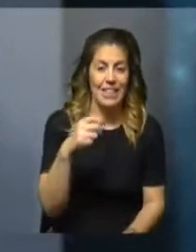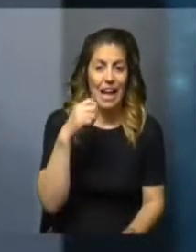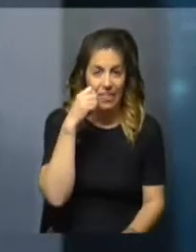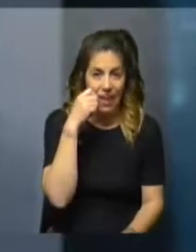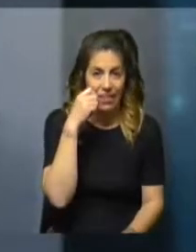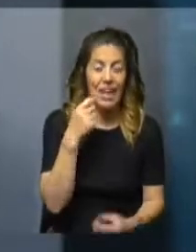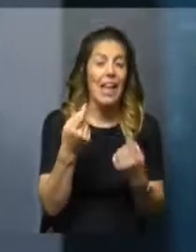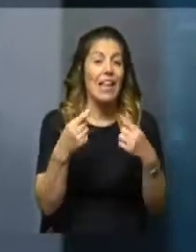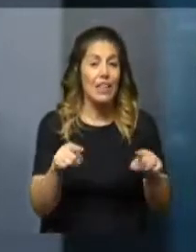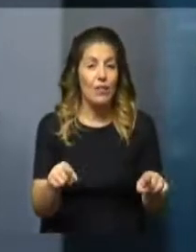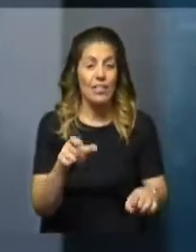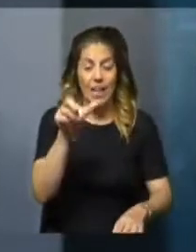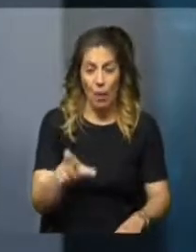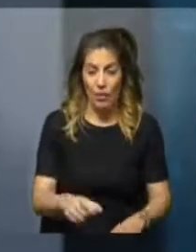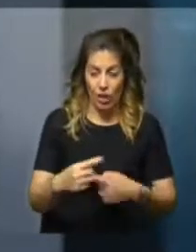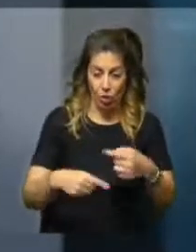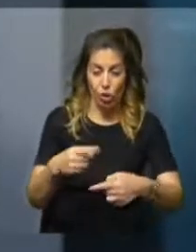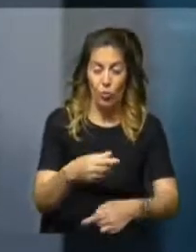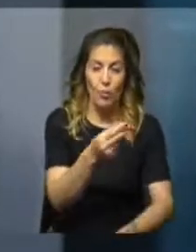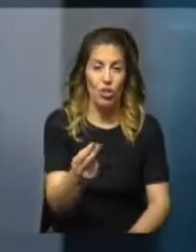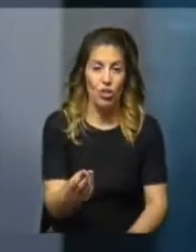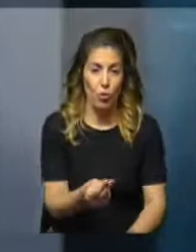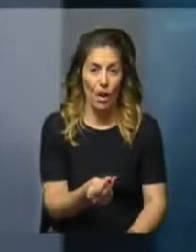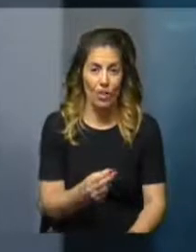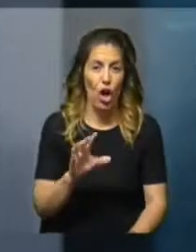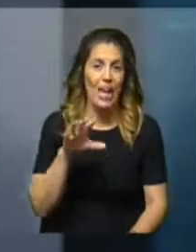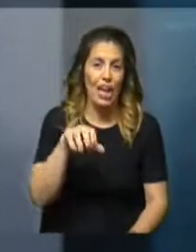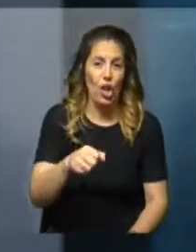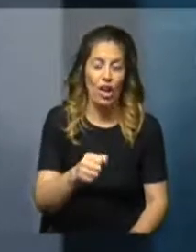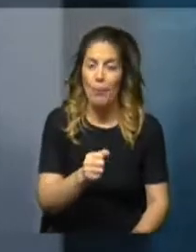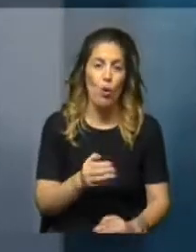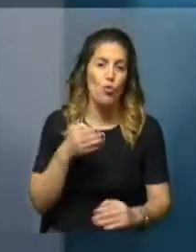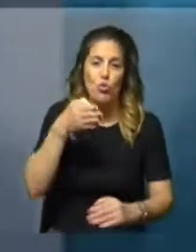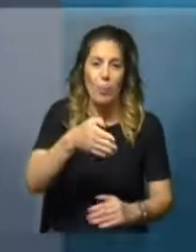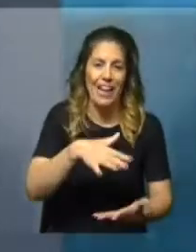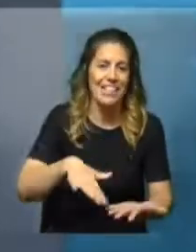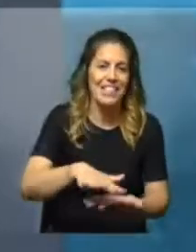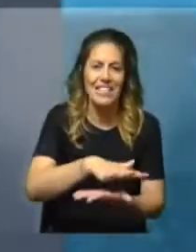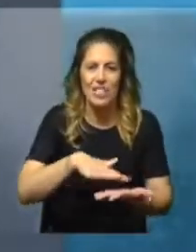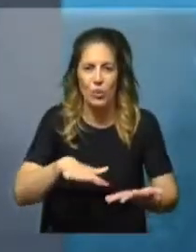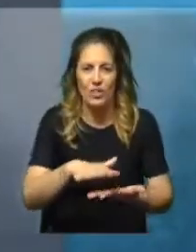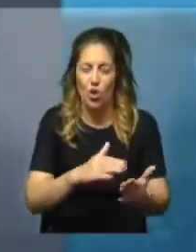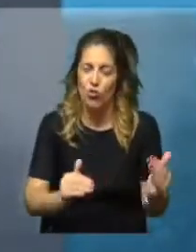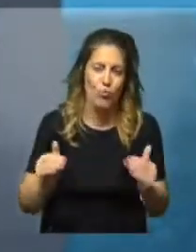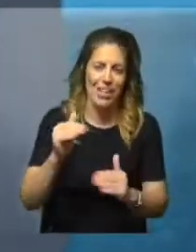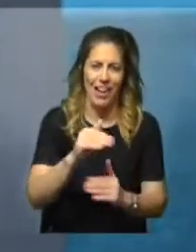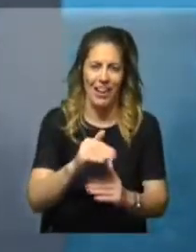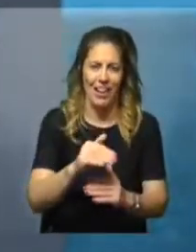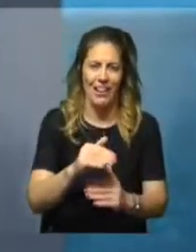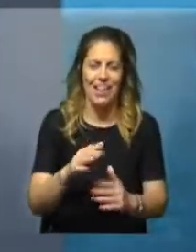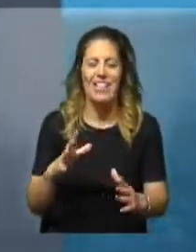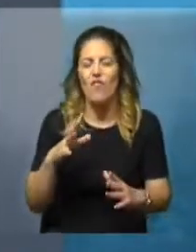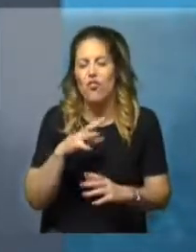de las personas que hasta ahora seguimos dibujando es que logramos superar esa situación esa